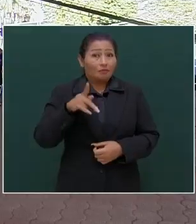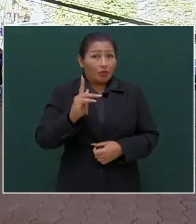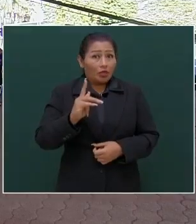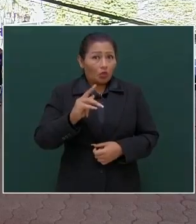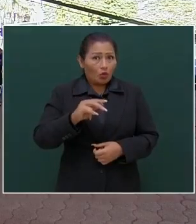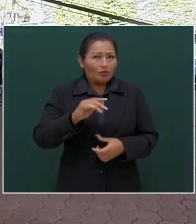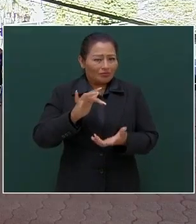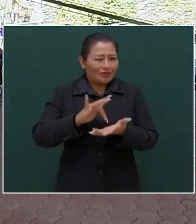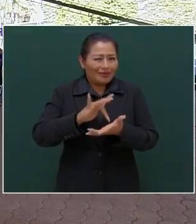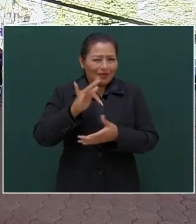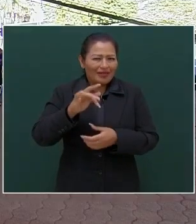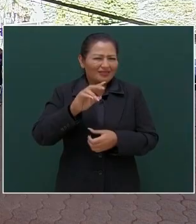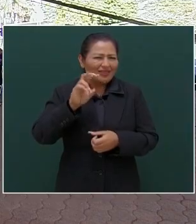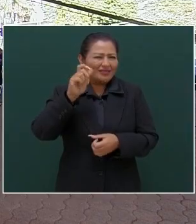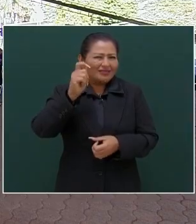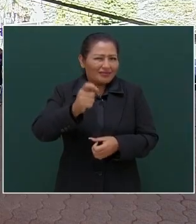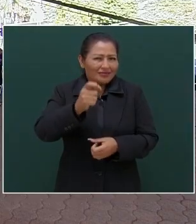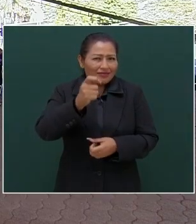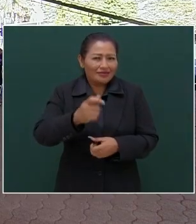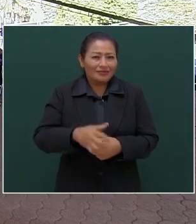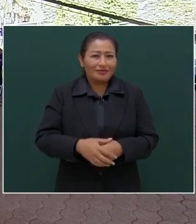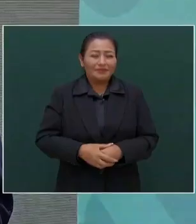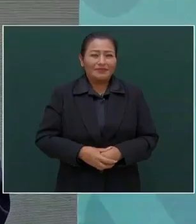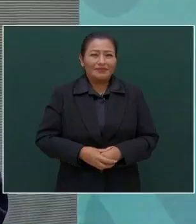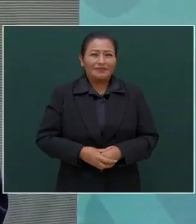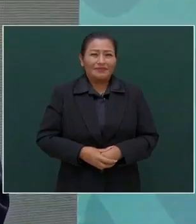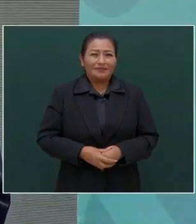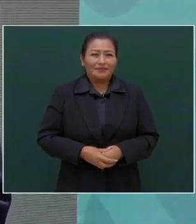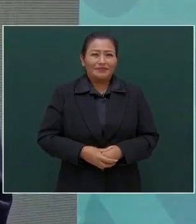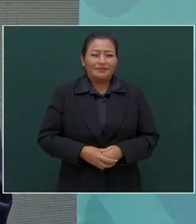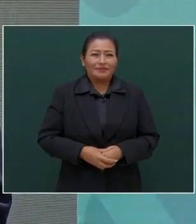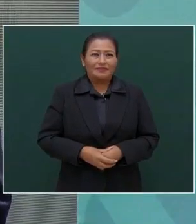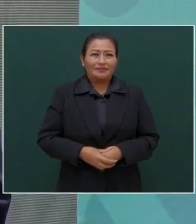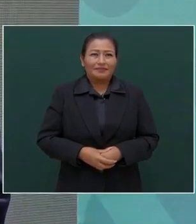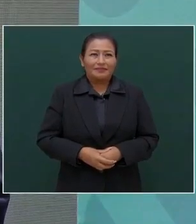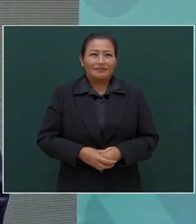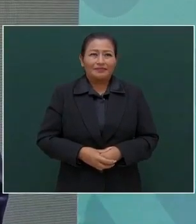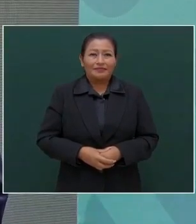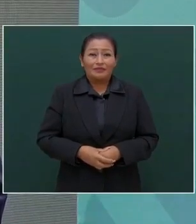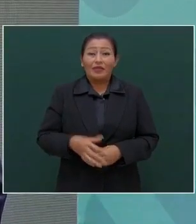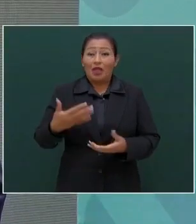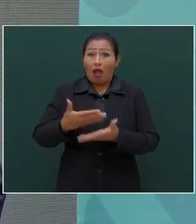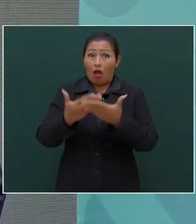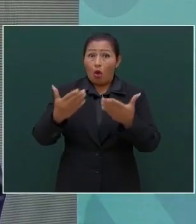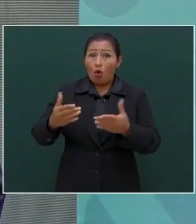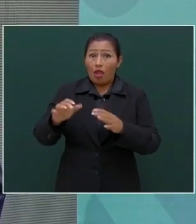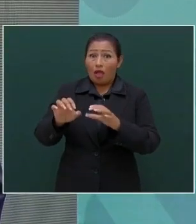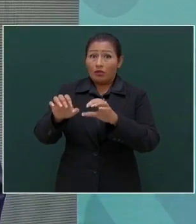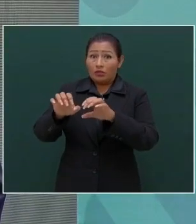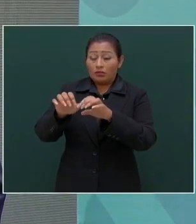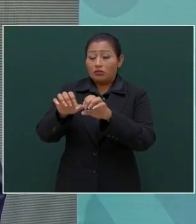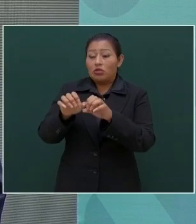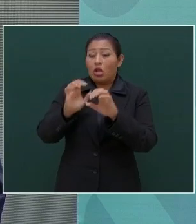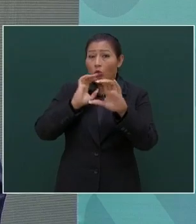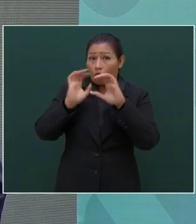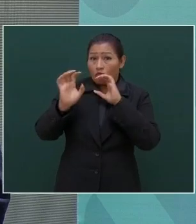Afortunadamente, ya no se depende de la prensa convencional,